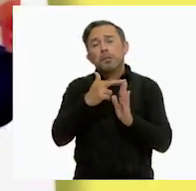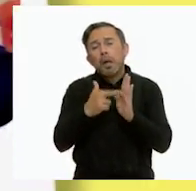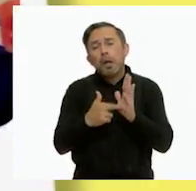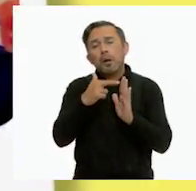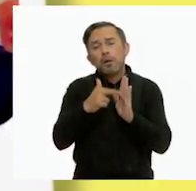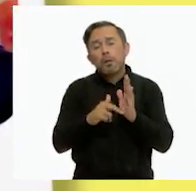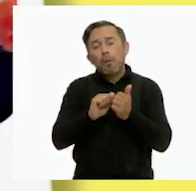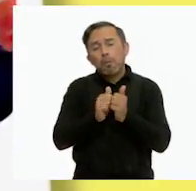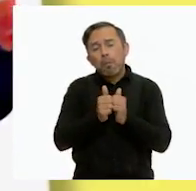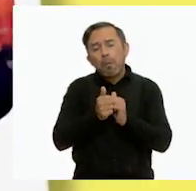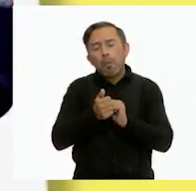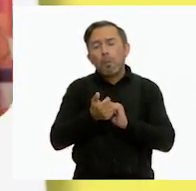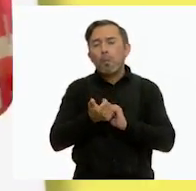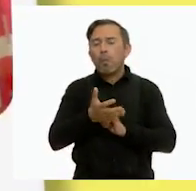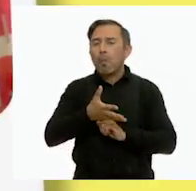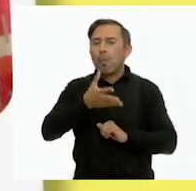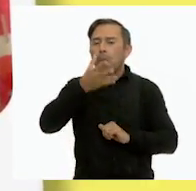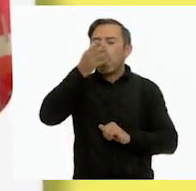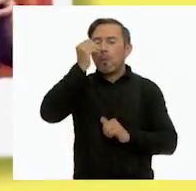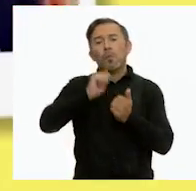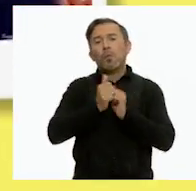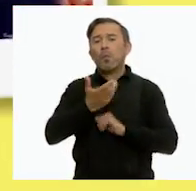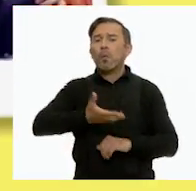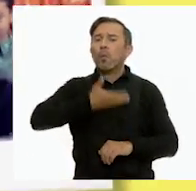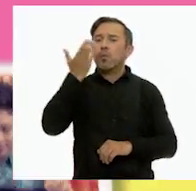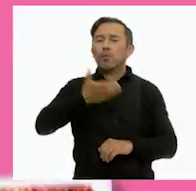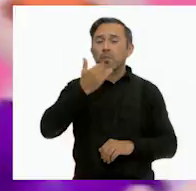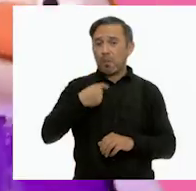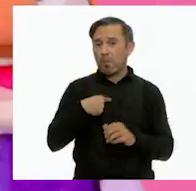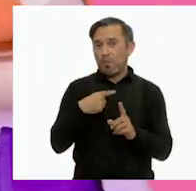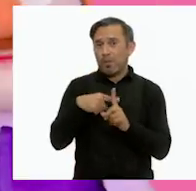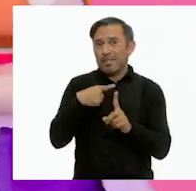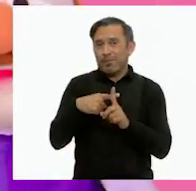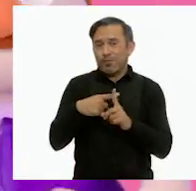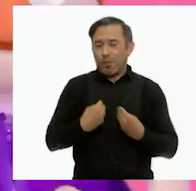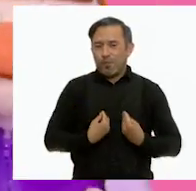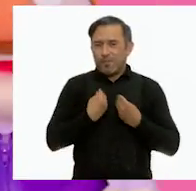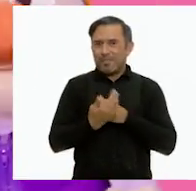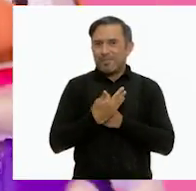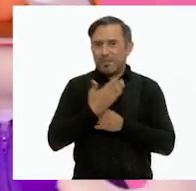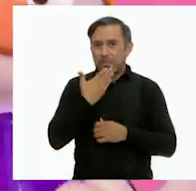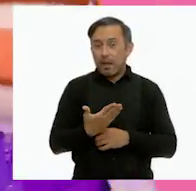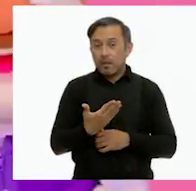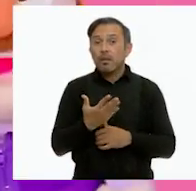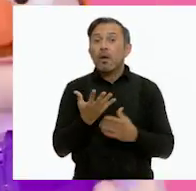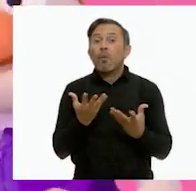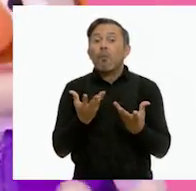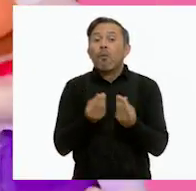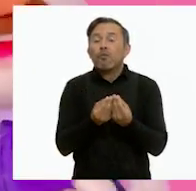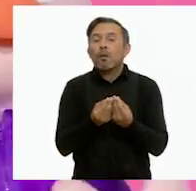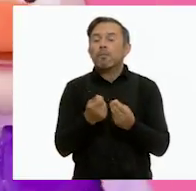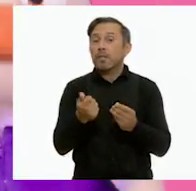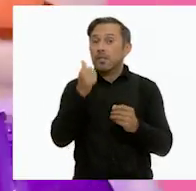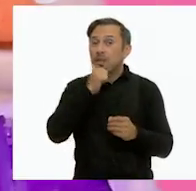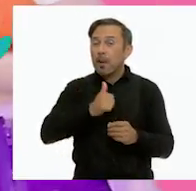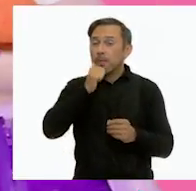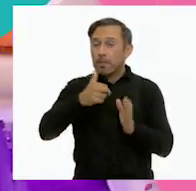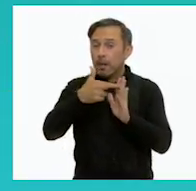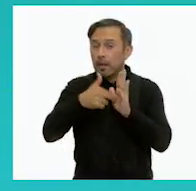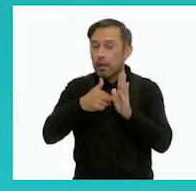de la vida cotidiana y se convierten en hábitos sanos. ¡Haz equipo! ¡Respeta y cumple las reglas